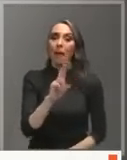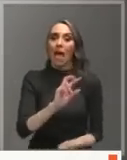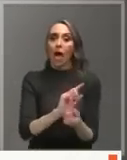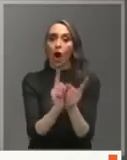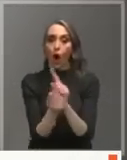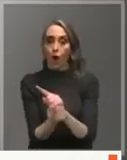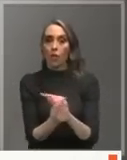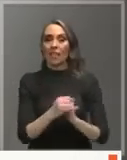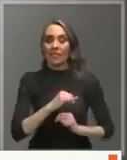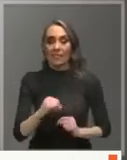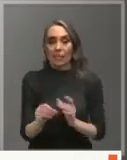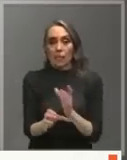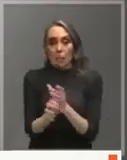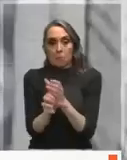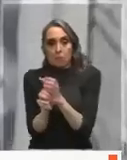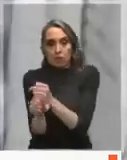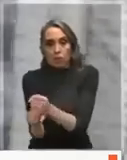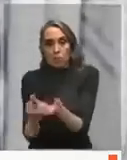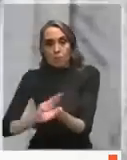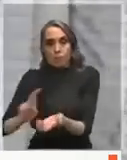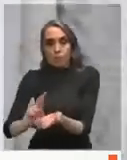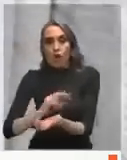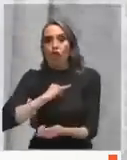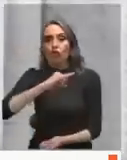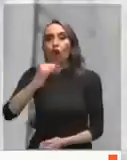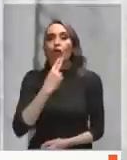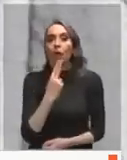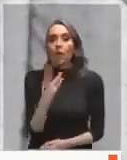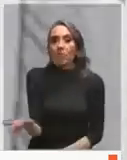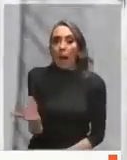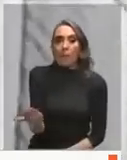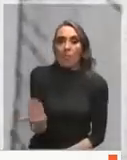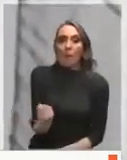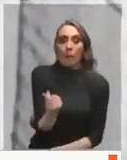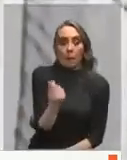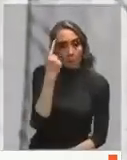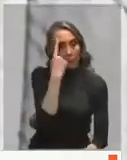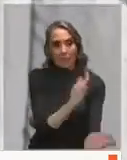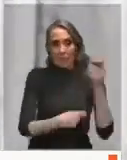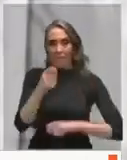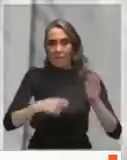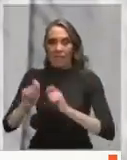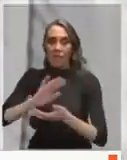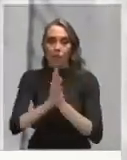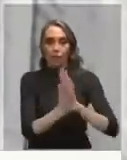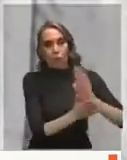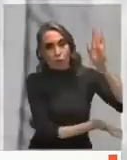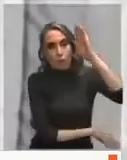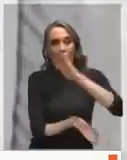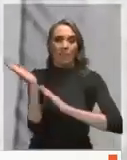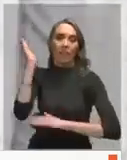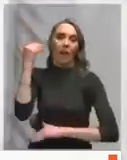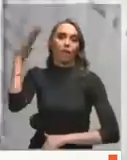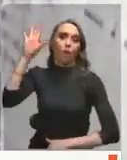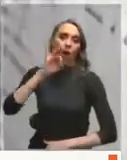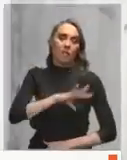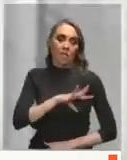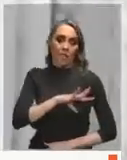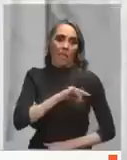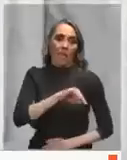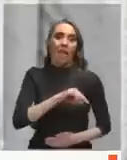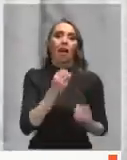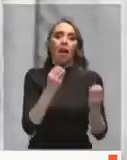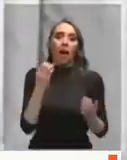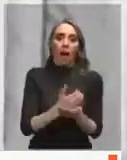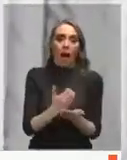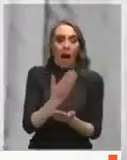que seguirían extorsionándolo toda la vida. También ha pensado en vender todo e irse de Chile, el país donde logró labrarse